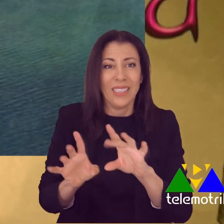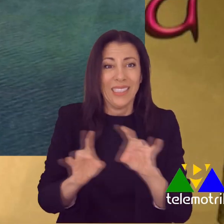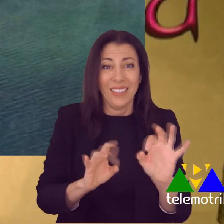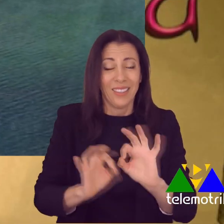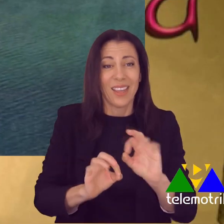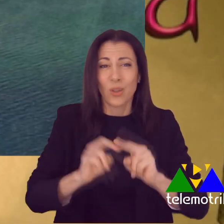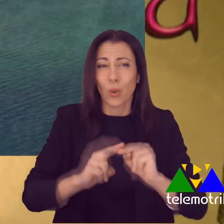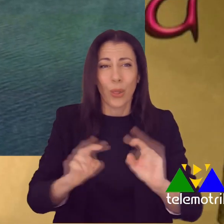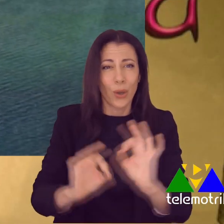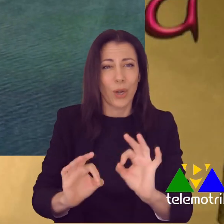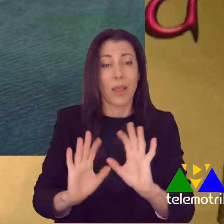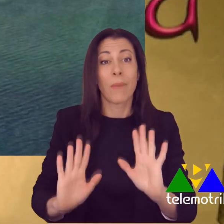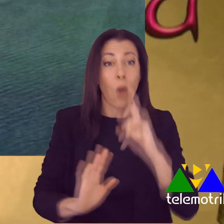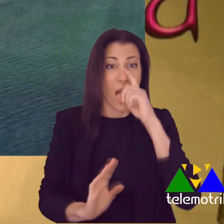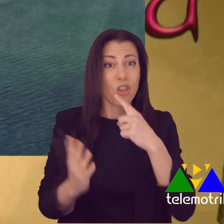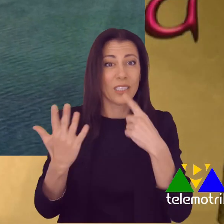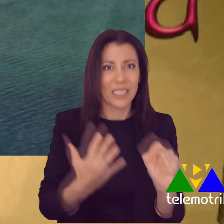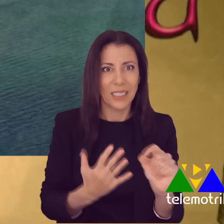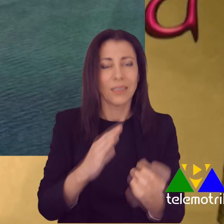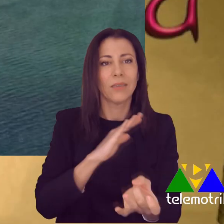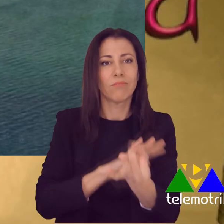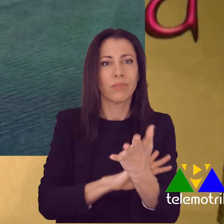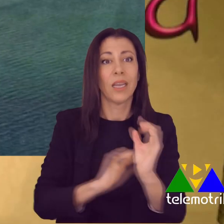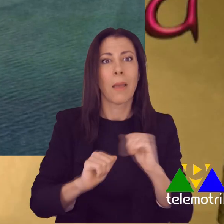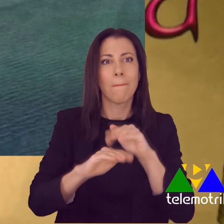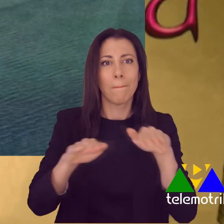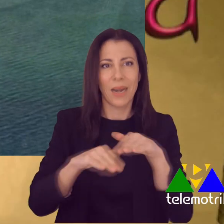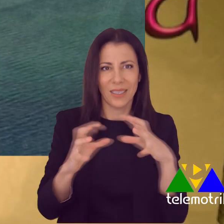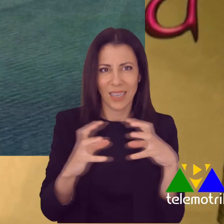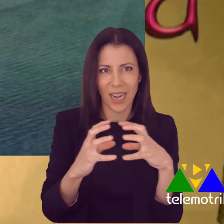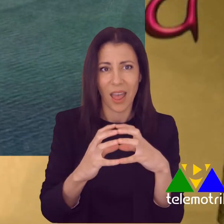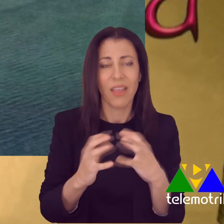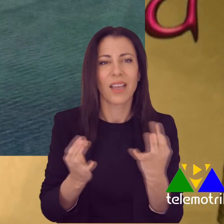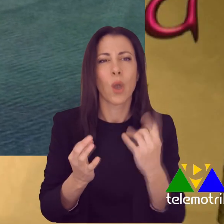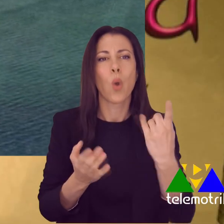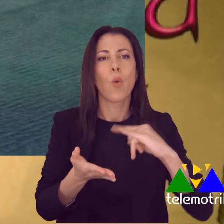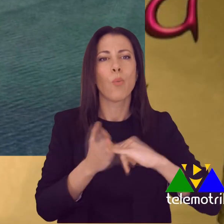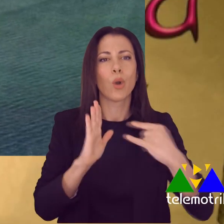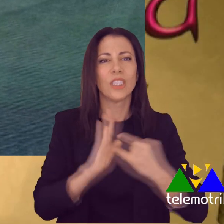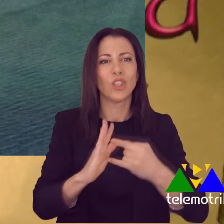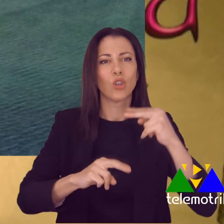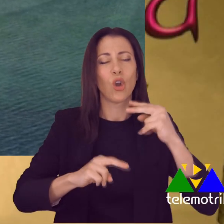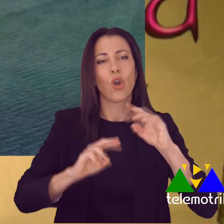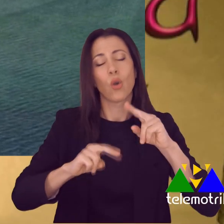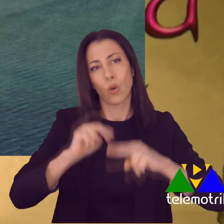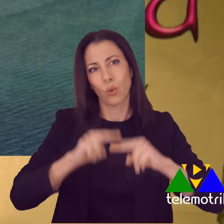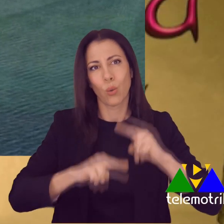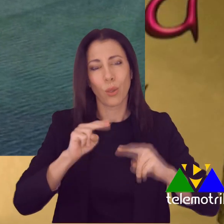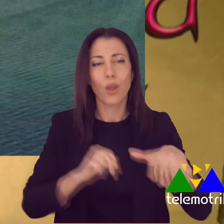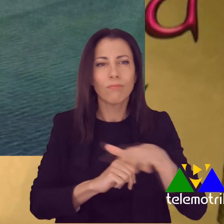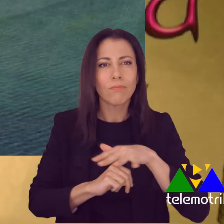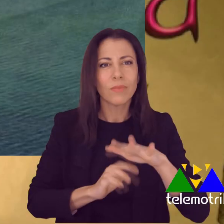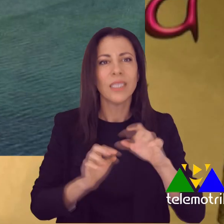años 60 se crea Playa Granada, Sociedad Anónima, un proyecto de construcción urbanística de